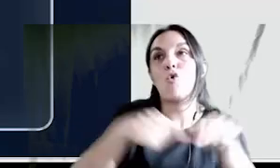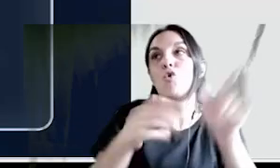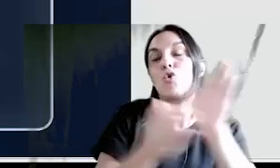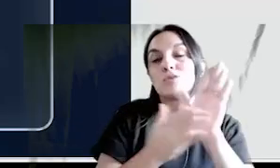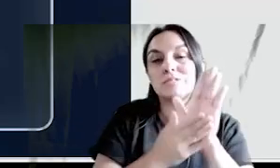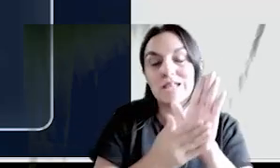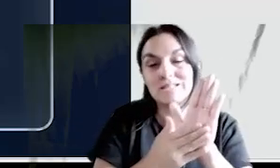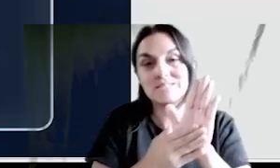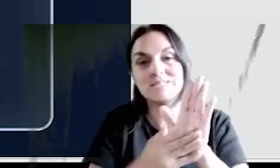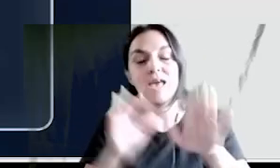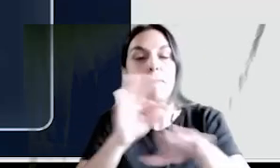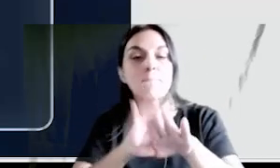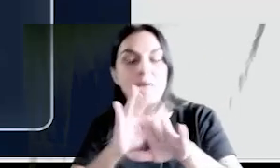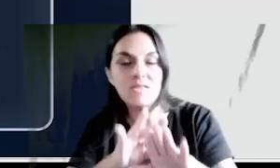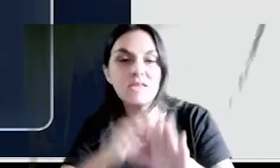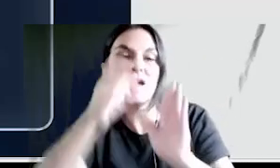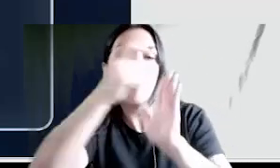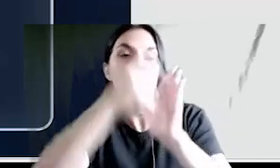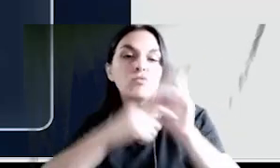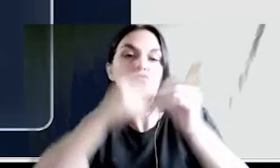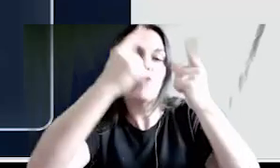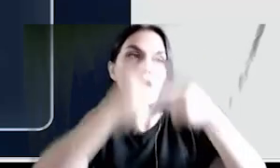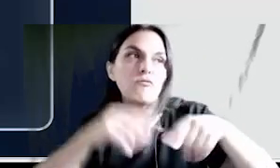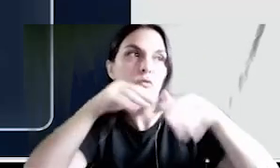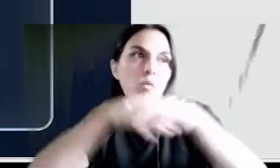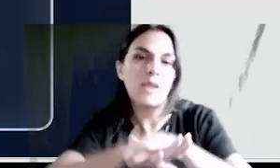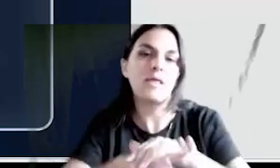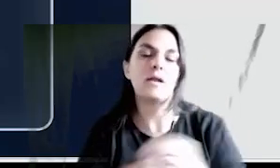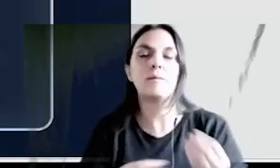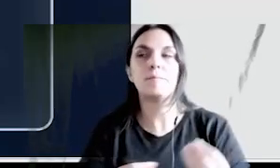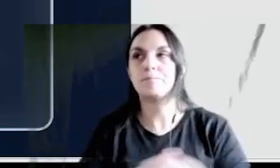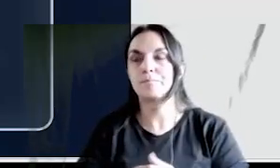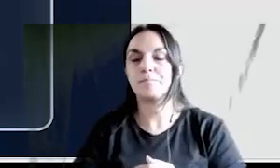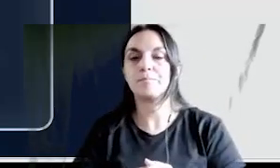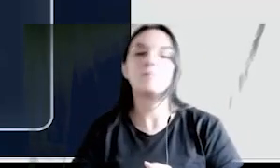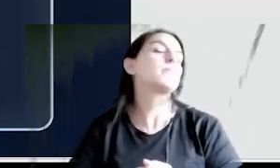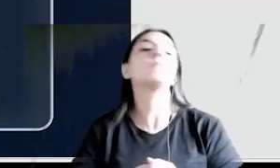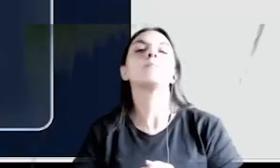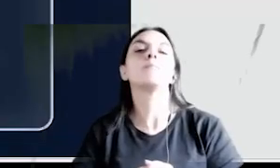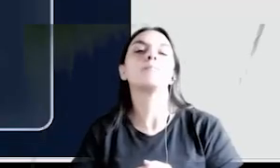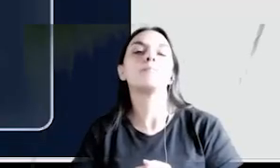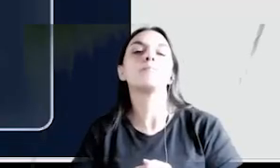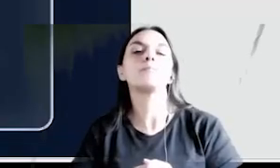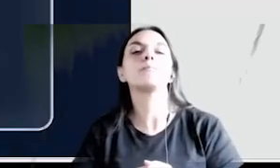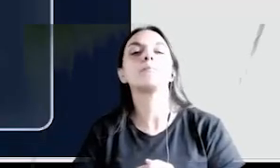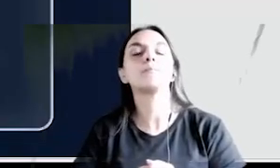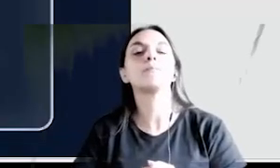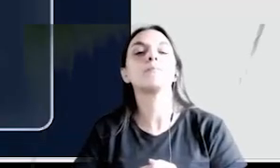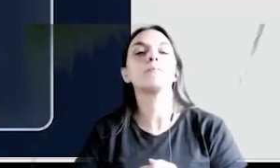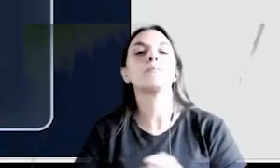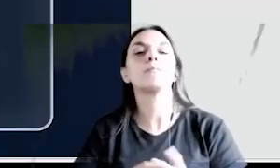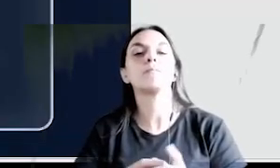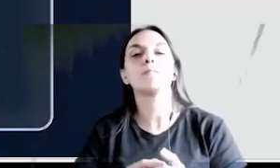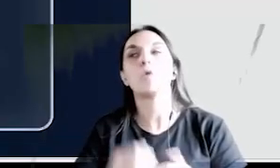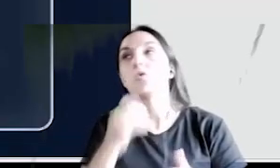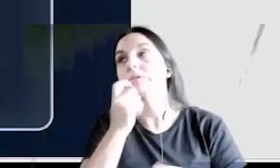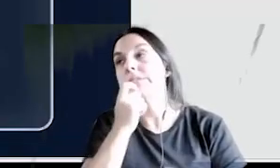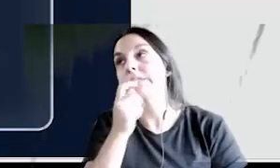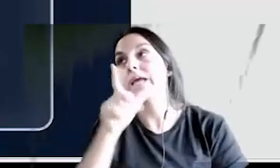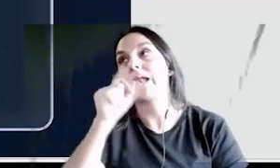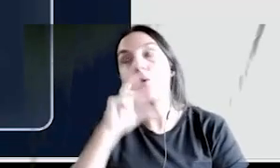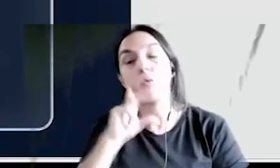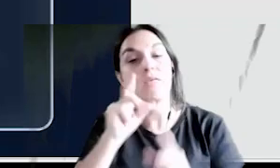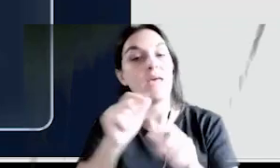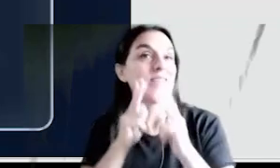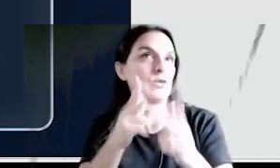los documentos para que no se nos pierdan, porque el organismo, y hay algo interesante que no sé si ya lo mencionó Claudia, pero